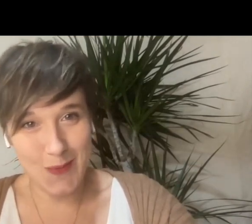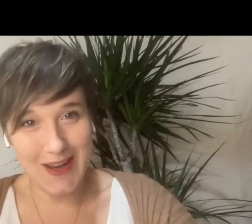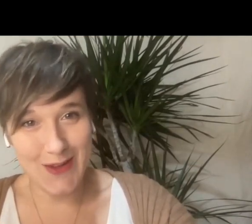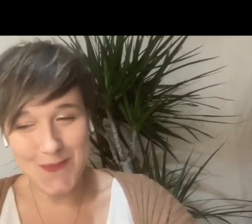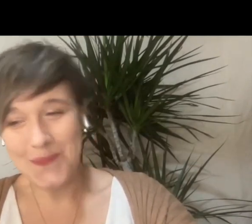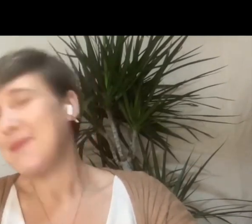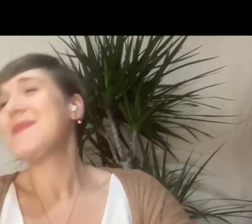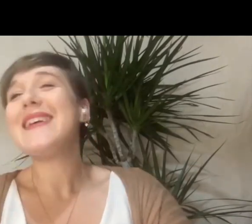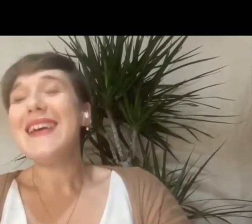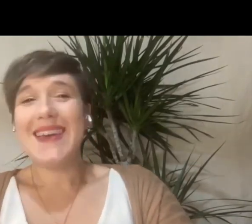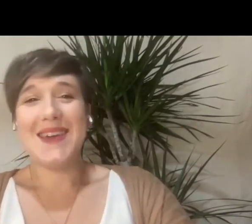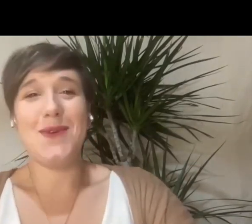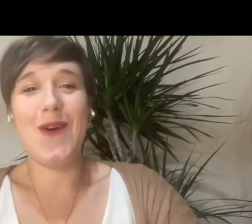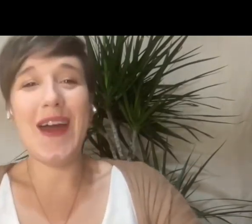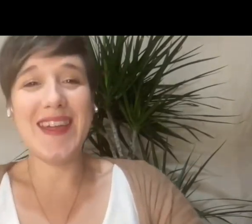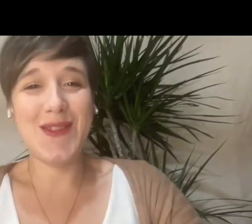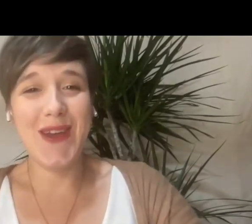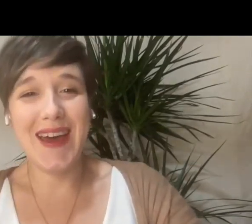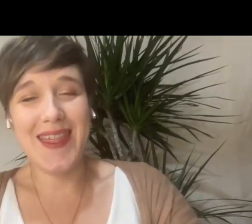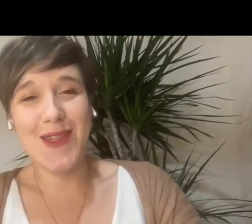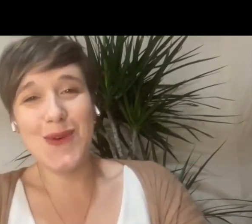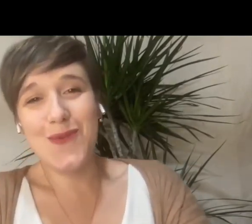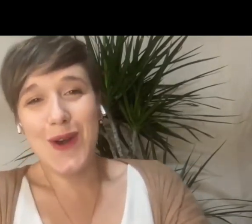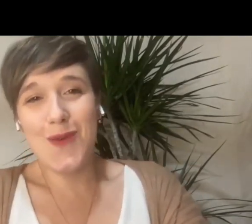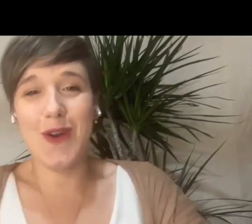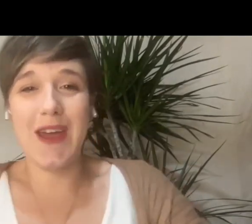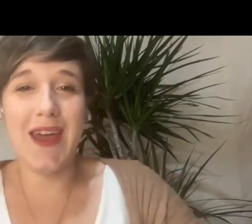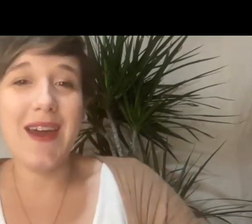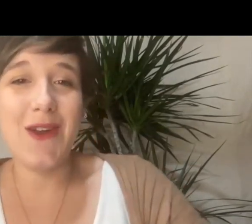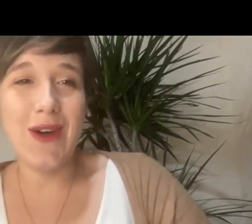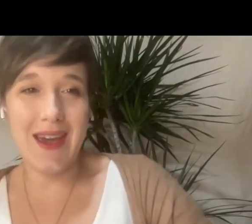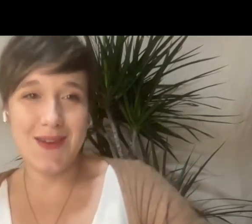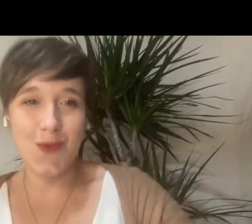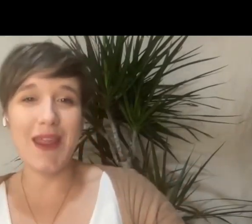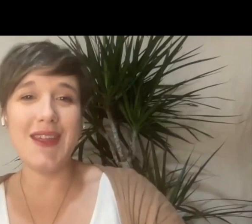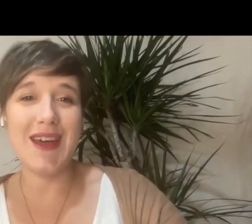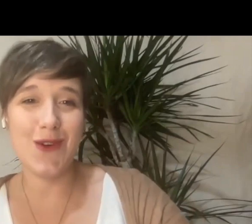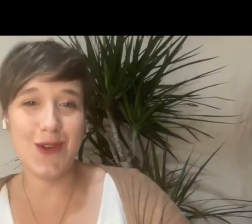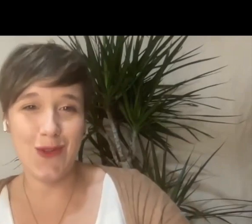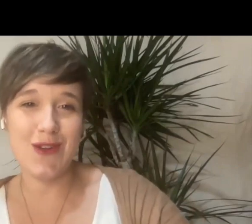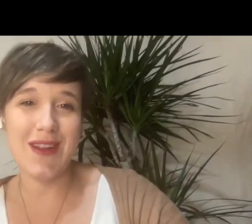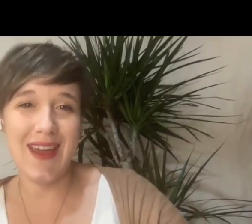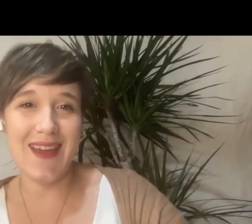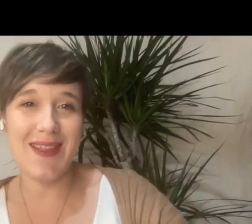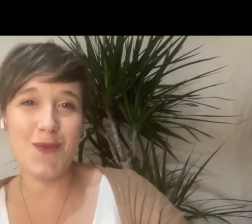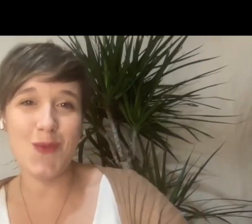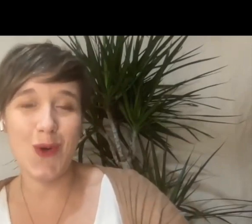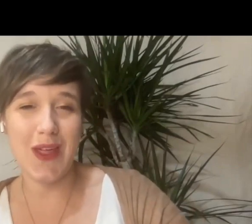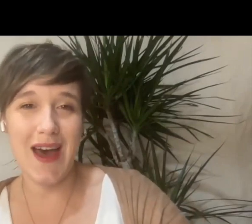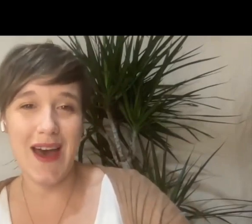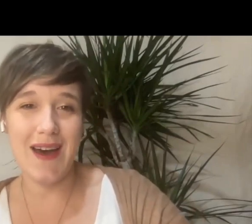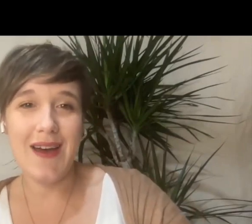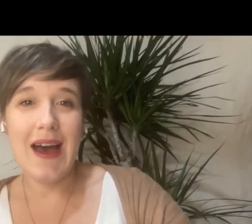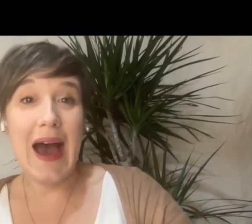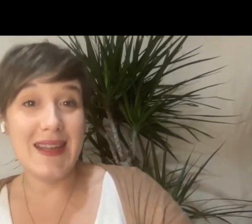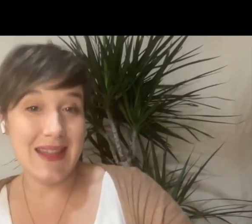de posparto. Y bueno, aquí estoy haciendo un esfuerzo porque creo que es muy necesario que todos demos